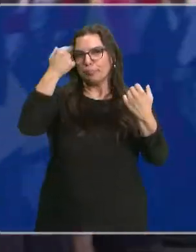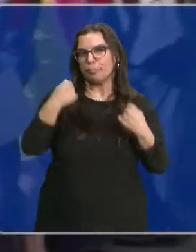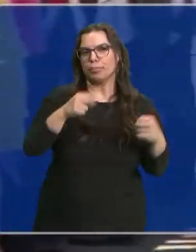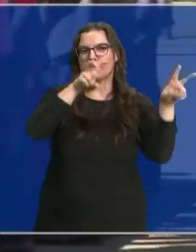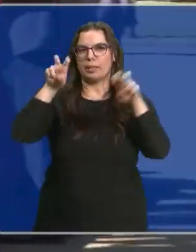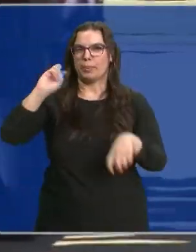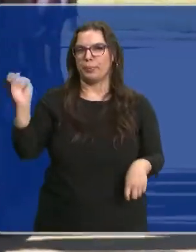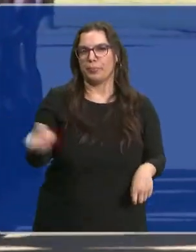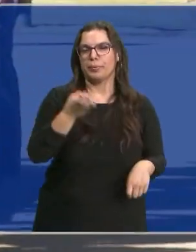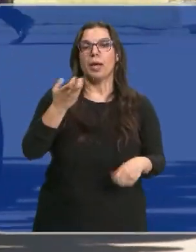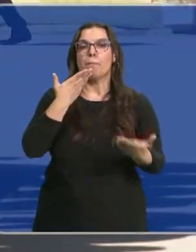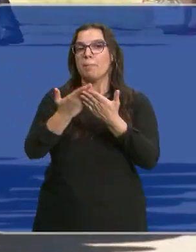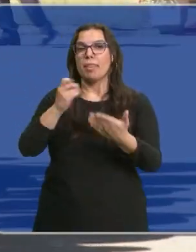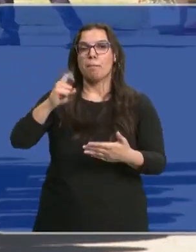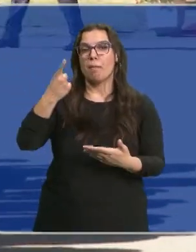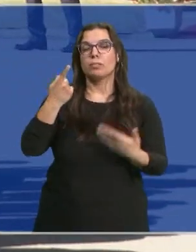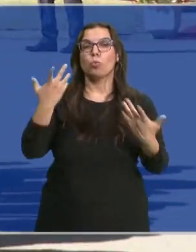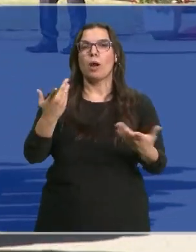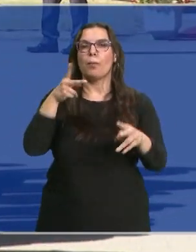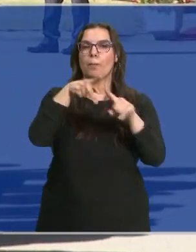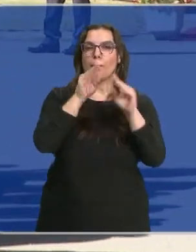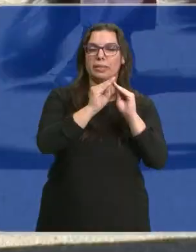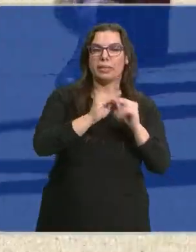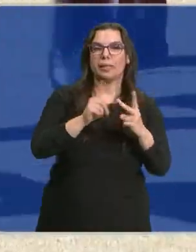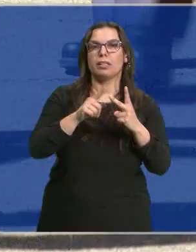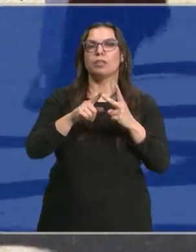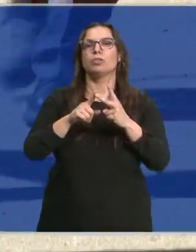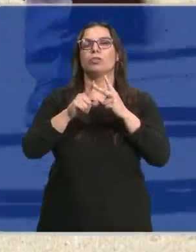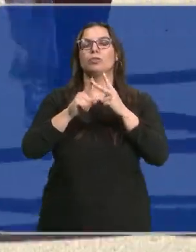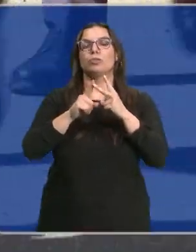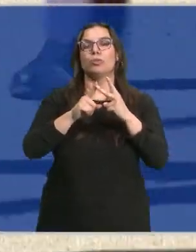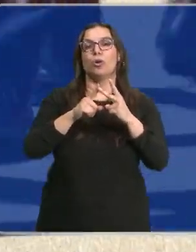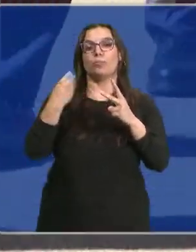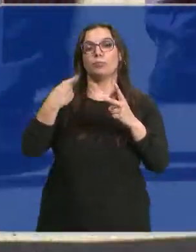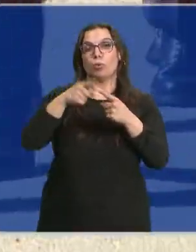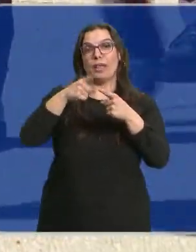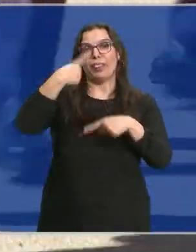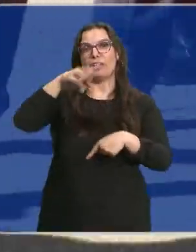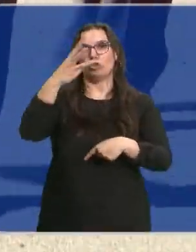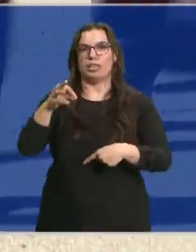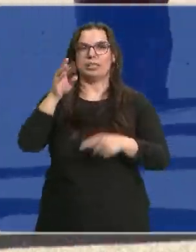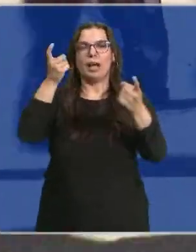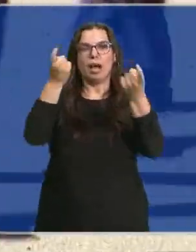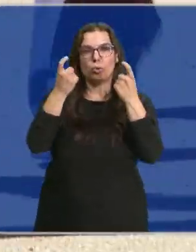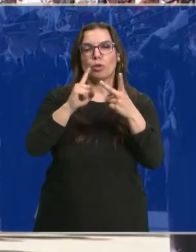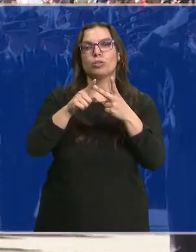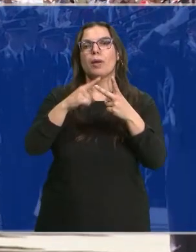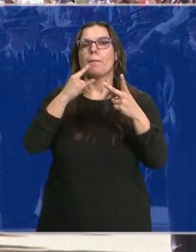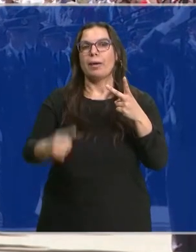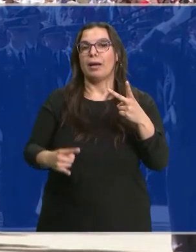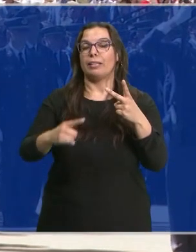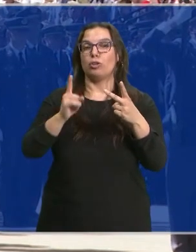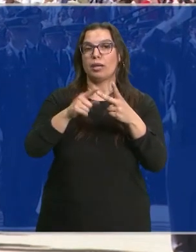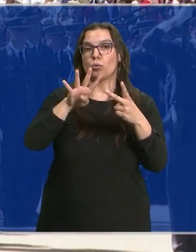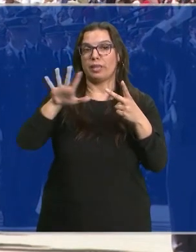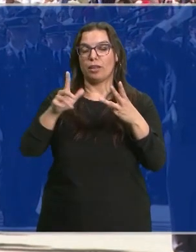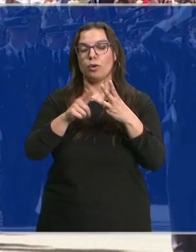diversas materias las más solicitadas mantenimiento aeromecánico con 130 alumnos mantenimiento de electrónica con